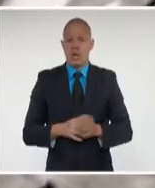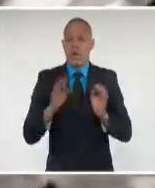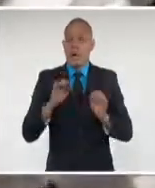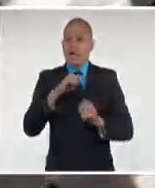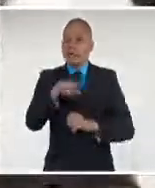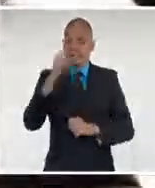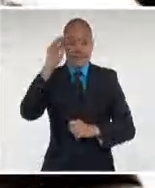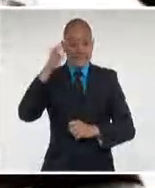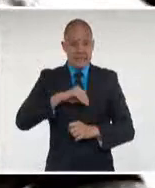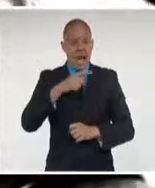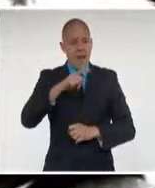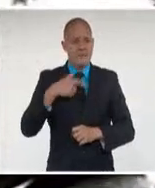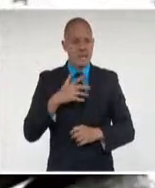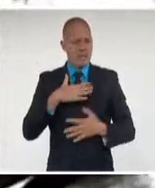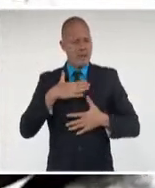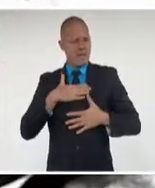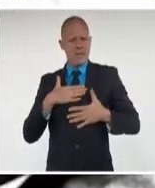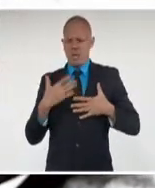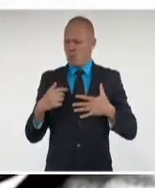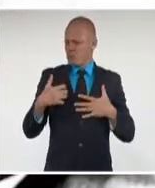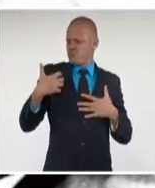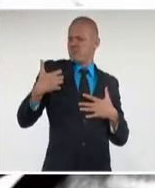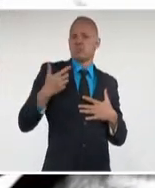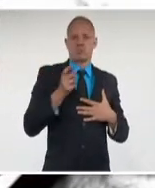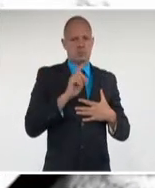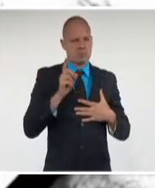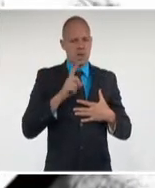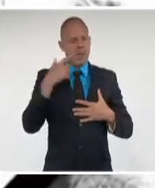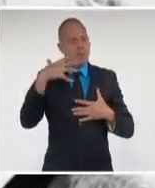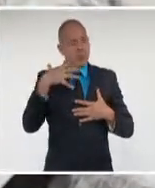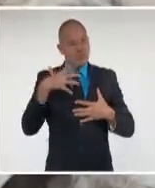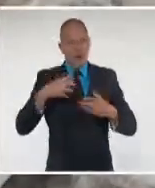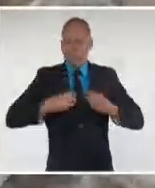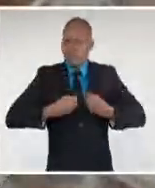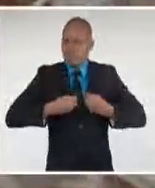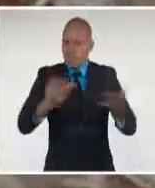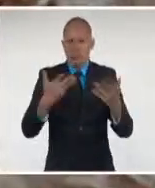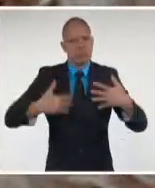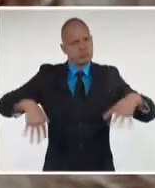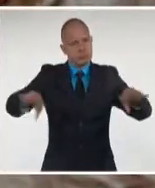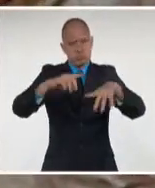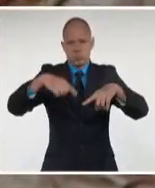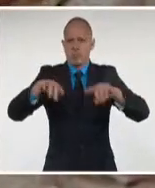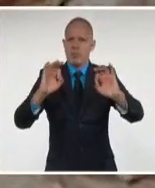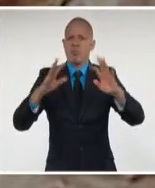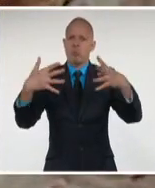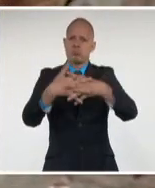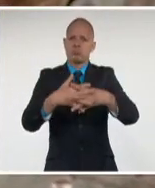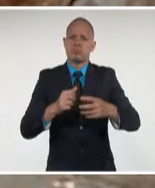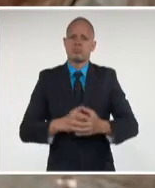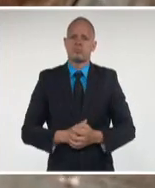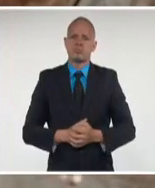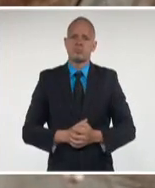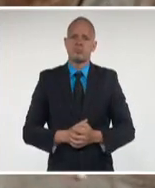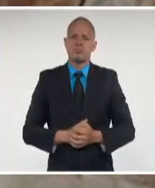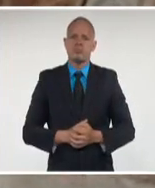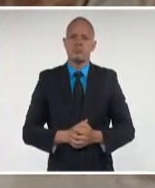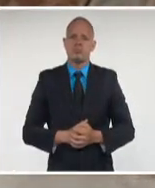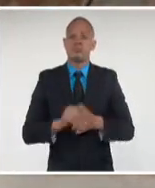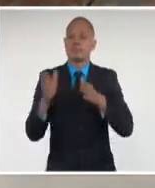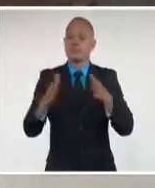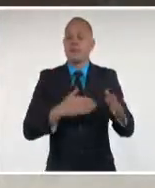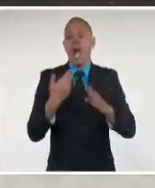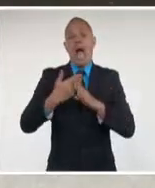desde egos necesitados de protagonismos a toda costa y a cualquier coste. Nunca Fidel dejó